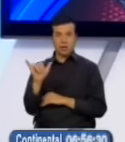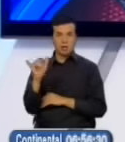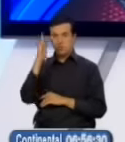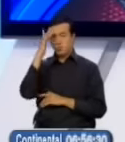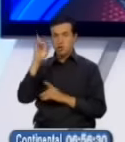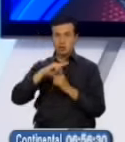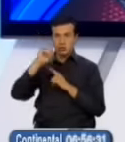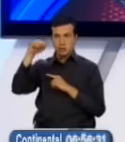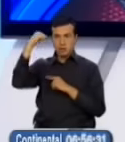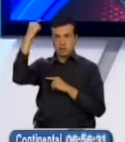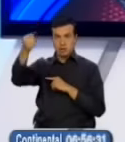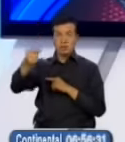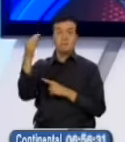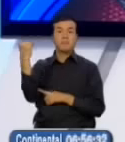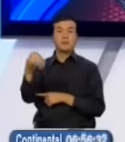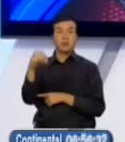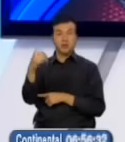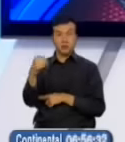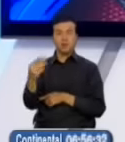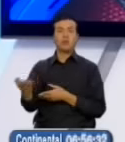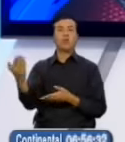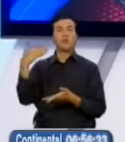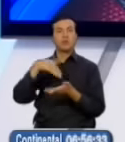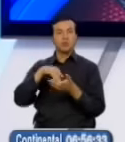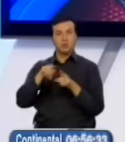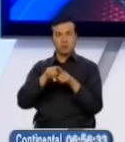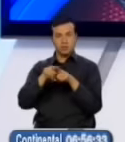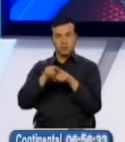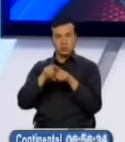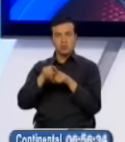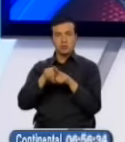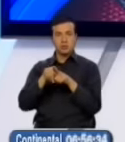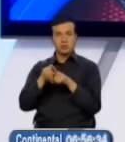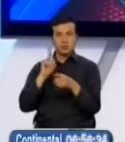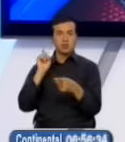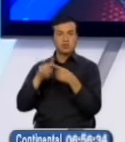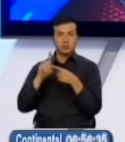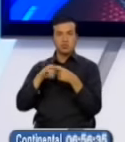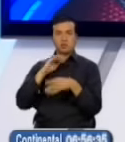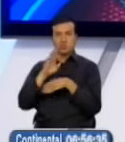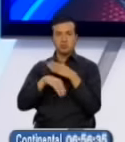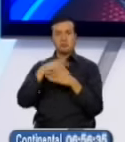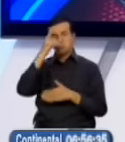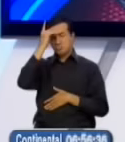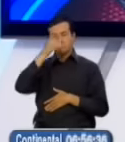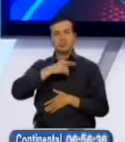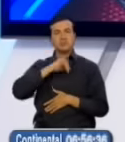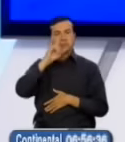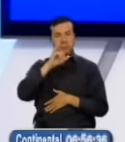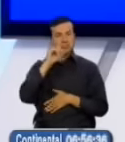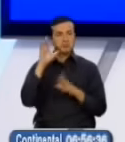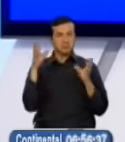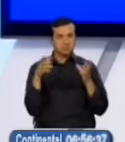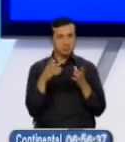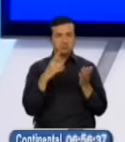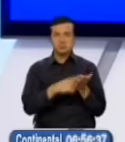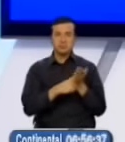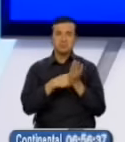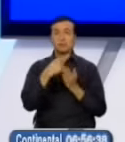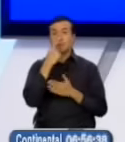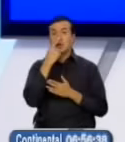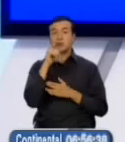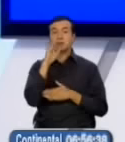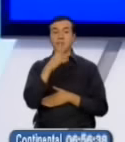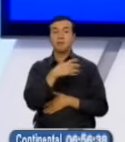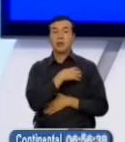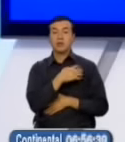siguiente semana, el miércoles, también habrá Campeonato Nacional. Han decidido todos los clubes jugar el sábado y uno de los partidos que tiene interés es el de